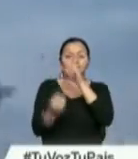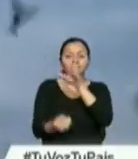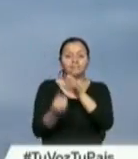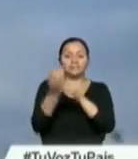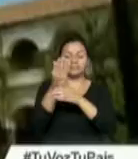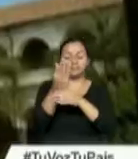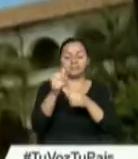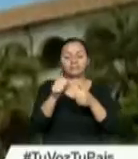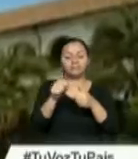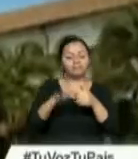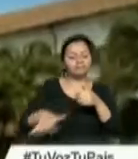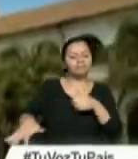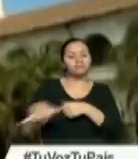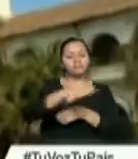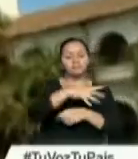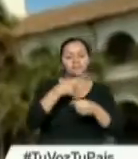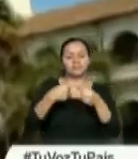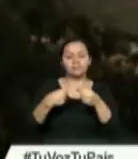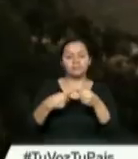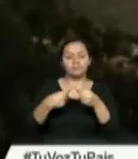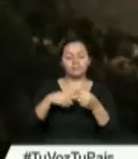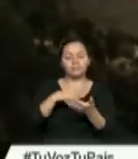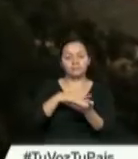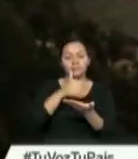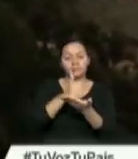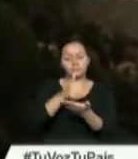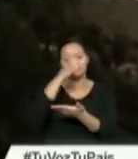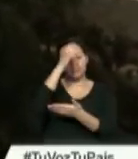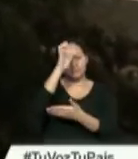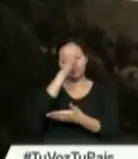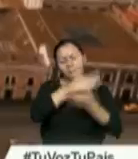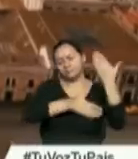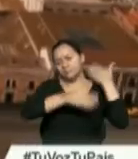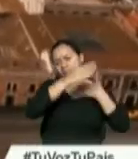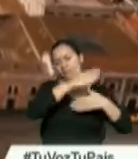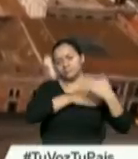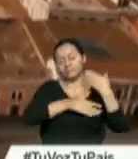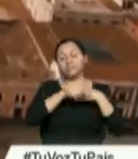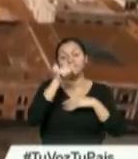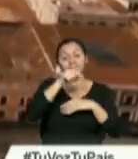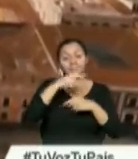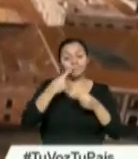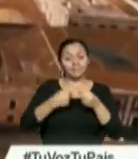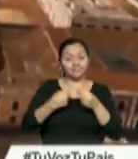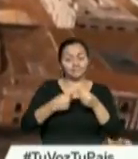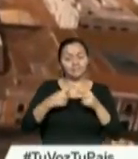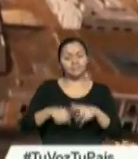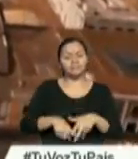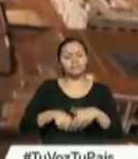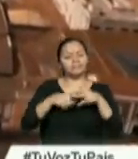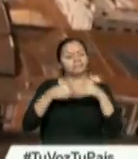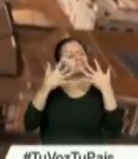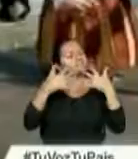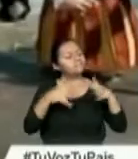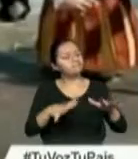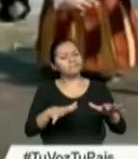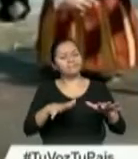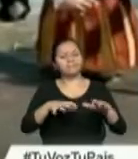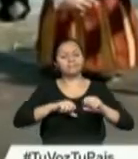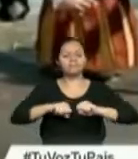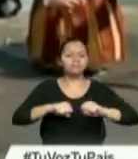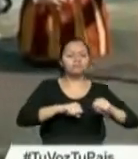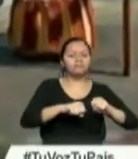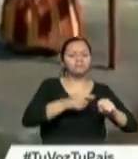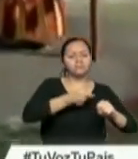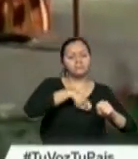extiende Quito, capital milenaria y cuna de culturas ancestrales. La historia de Quito no empieza ni termina con la llegada de los